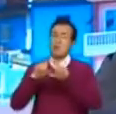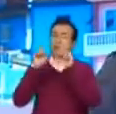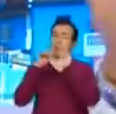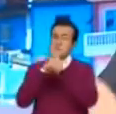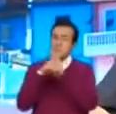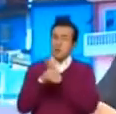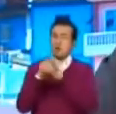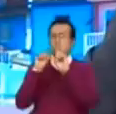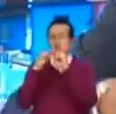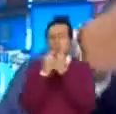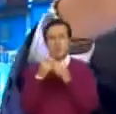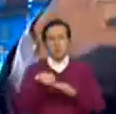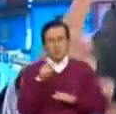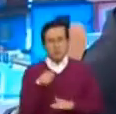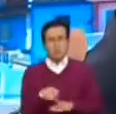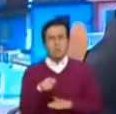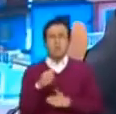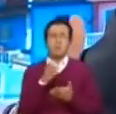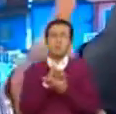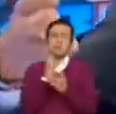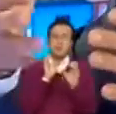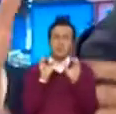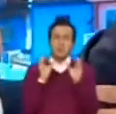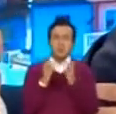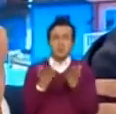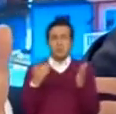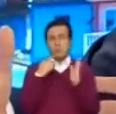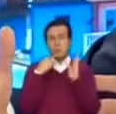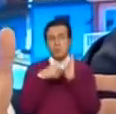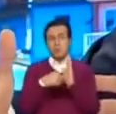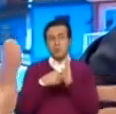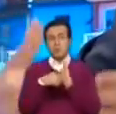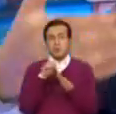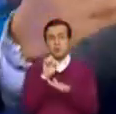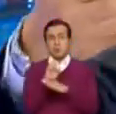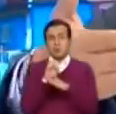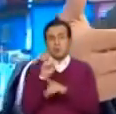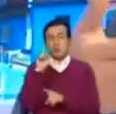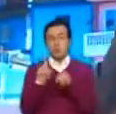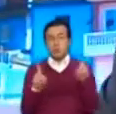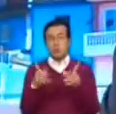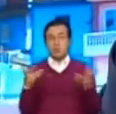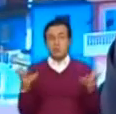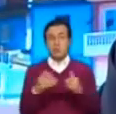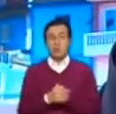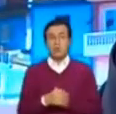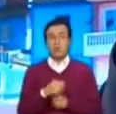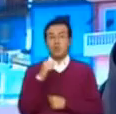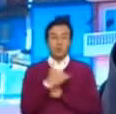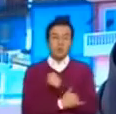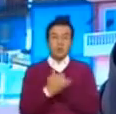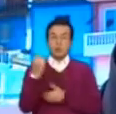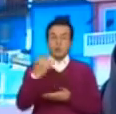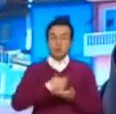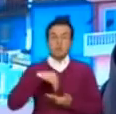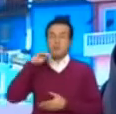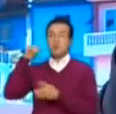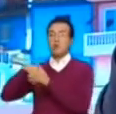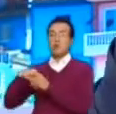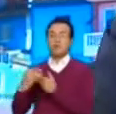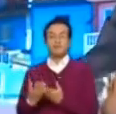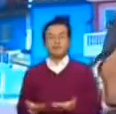bancos, a los bufetes de abogados, a los medios de comunicación, como en el caso del Ecuador, que incluso tienen su dinero afuera. Por lo